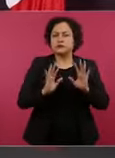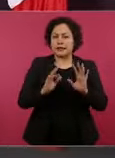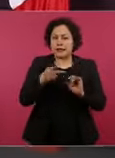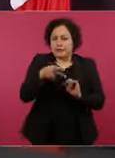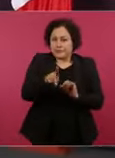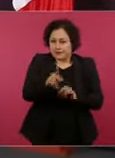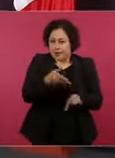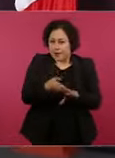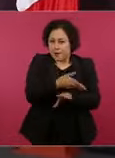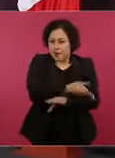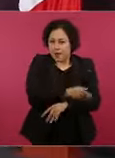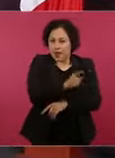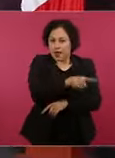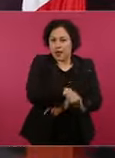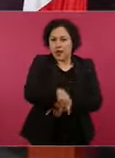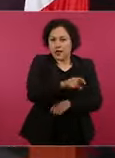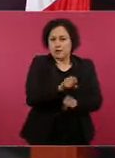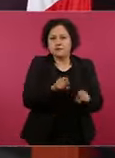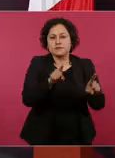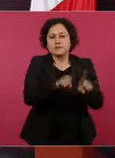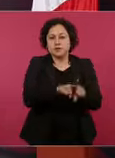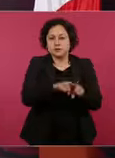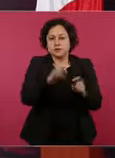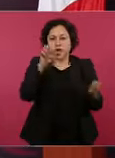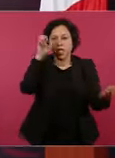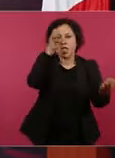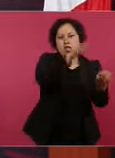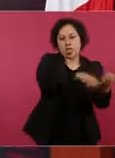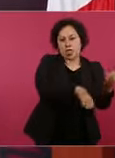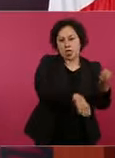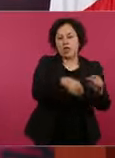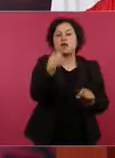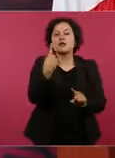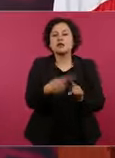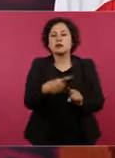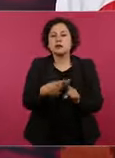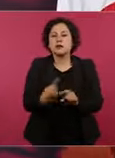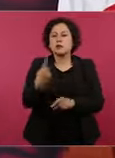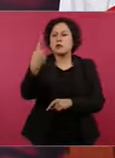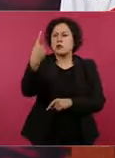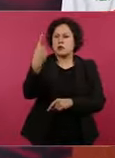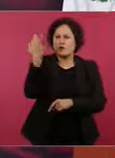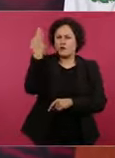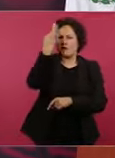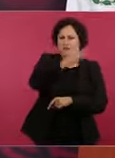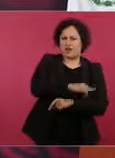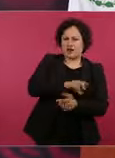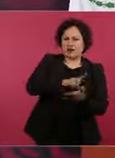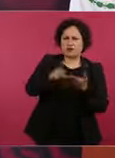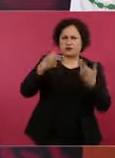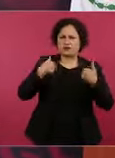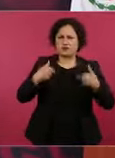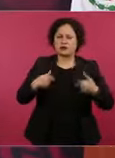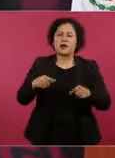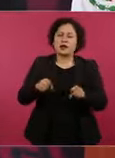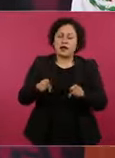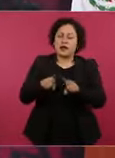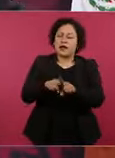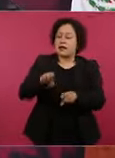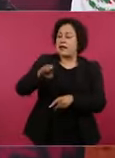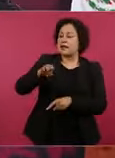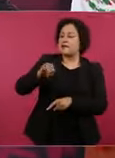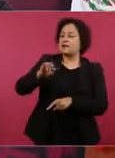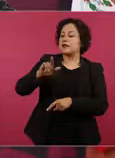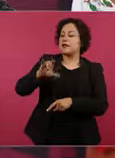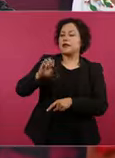por este farsante defensor de derechos humanos, Emilio Álvarez y Casa, que ahora ya se